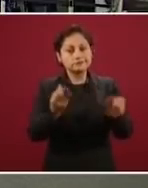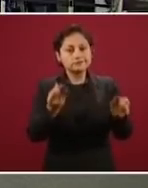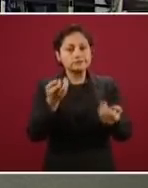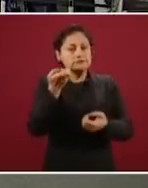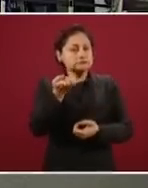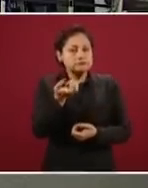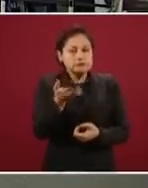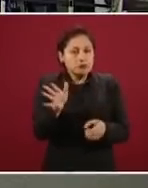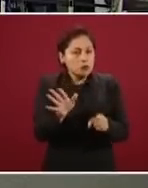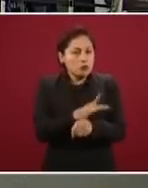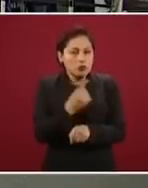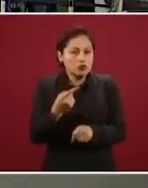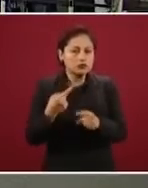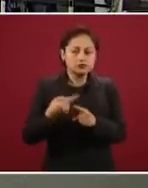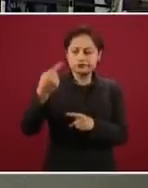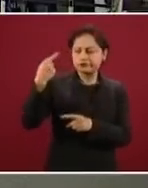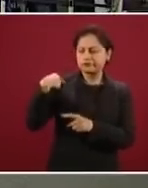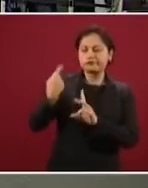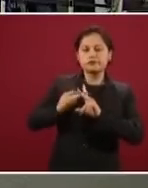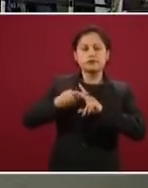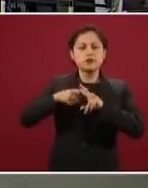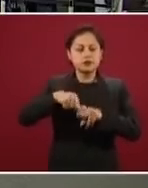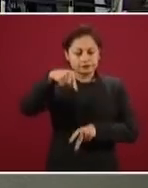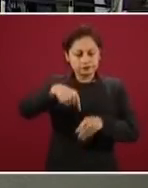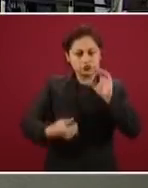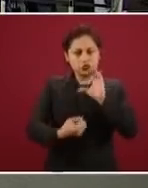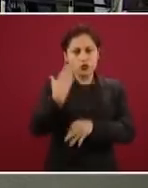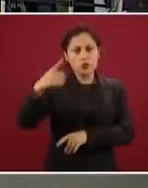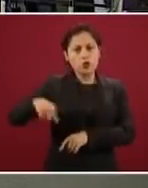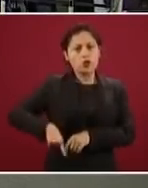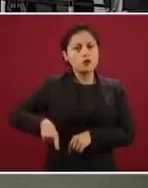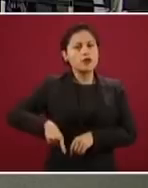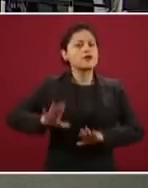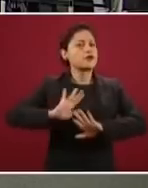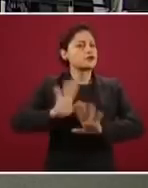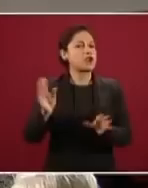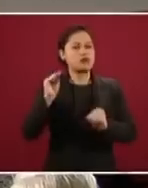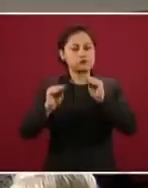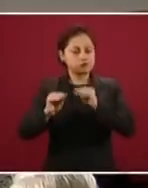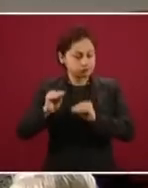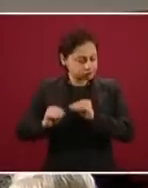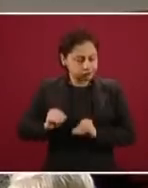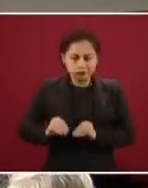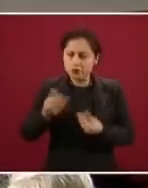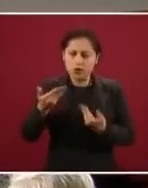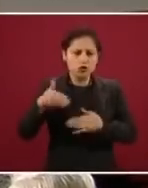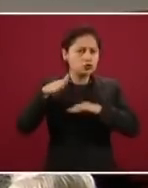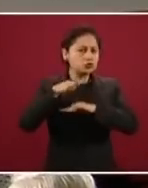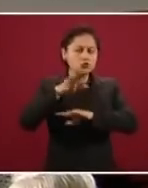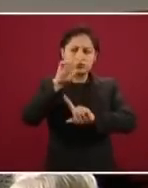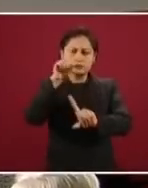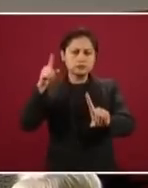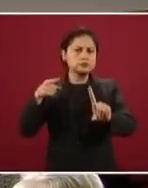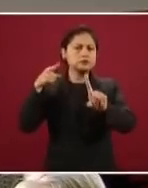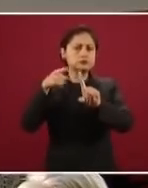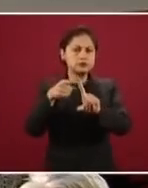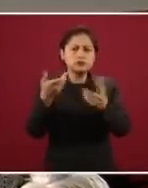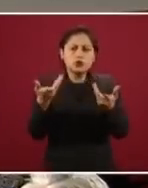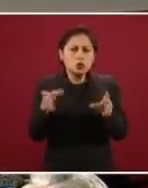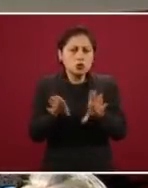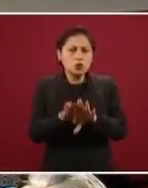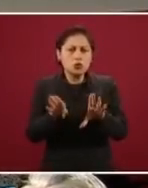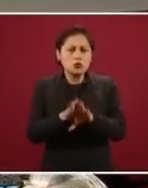que ha puesto en marcha este gobierno que tiene que ver con reformular la relación con los proveedores y empresas